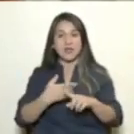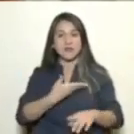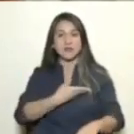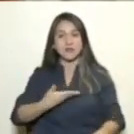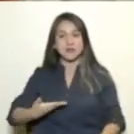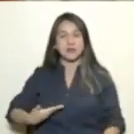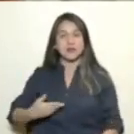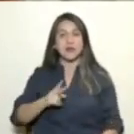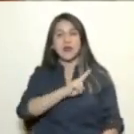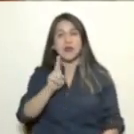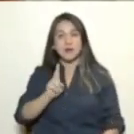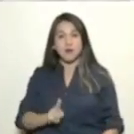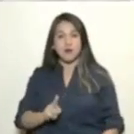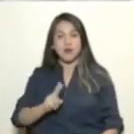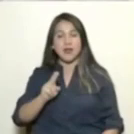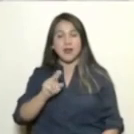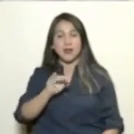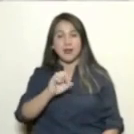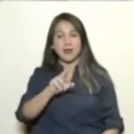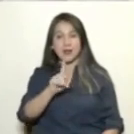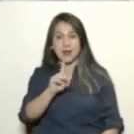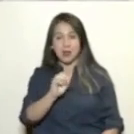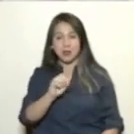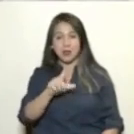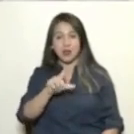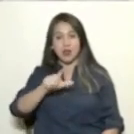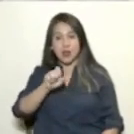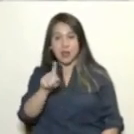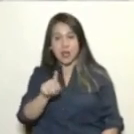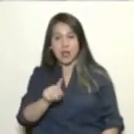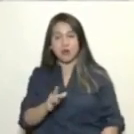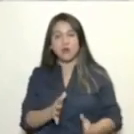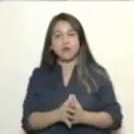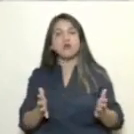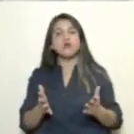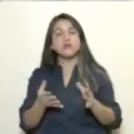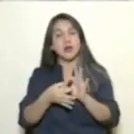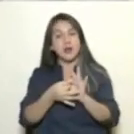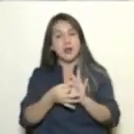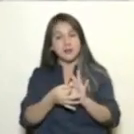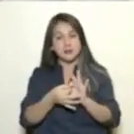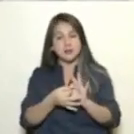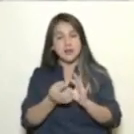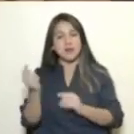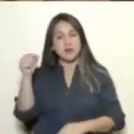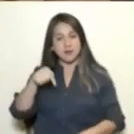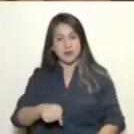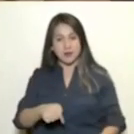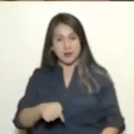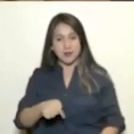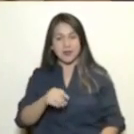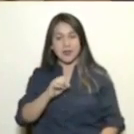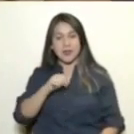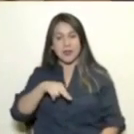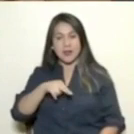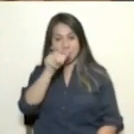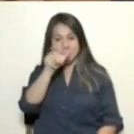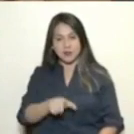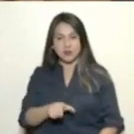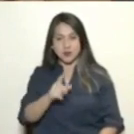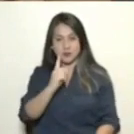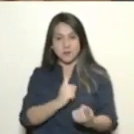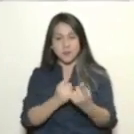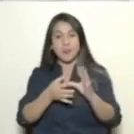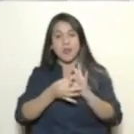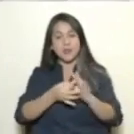expresidente de la República, Ricardo Lagos Escobar. Muchas gracias, Ricardo, por estar, don Ricardo, por estar aquí en persona.